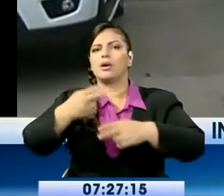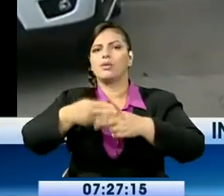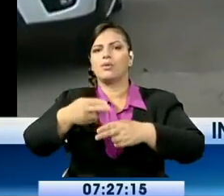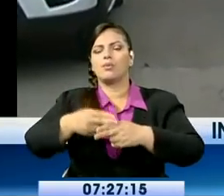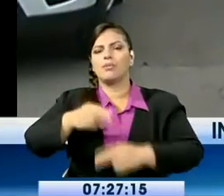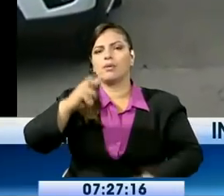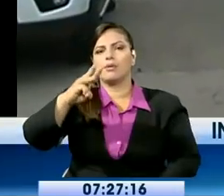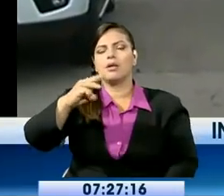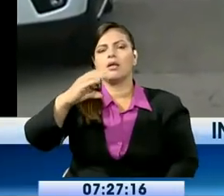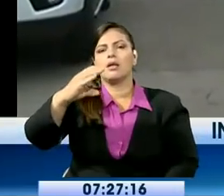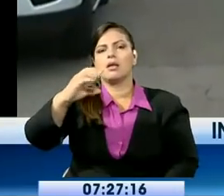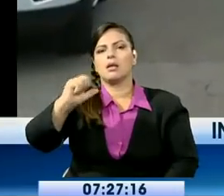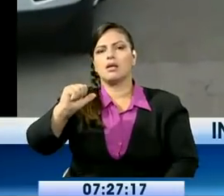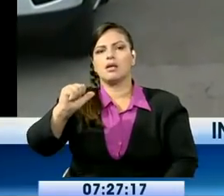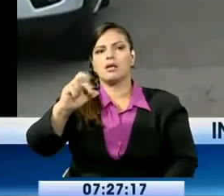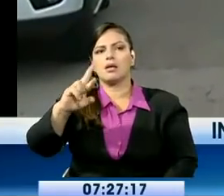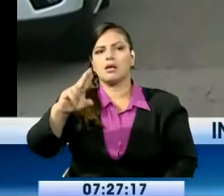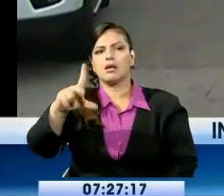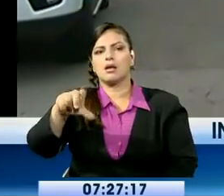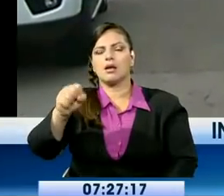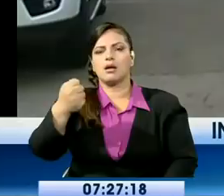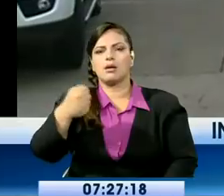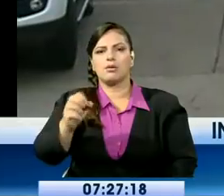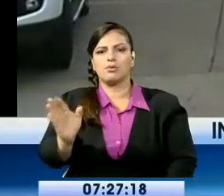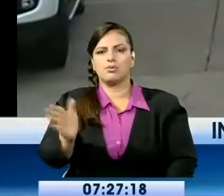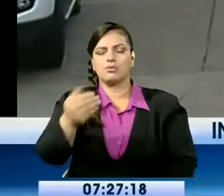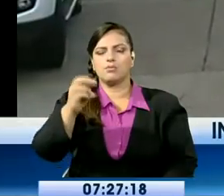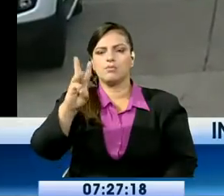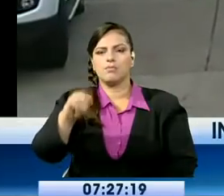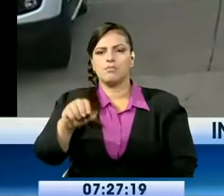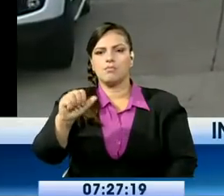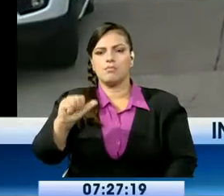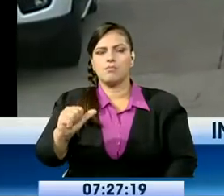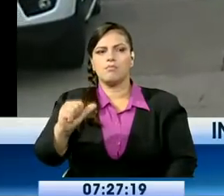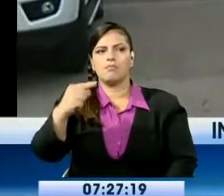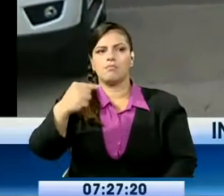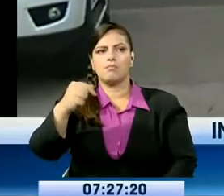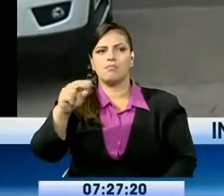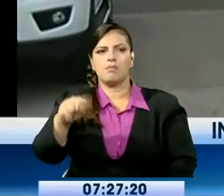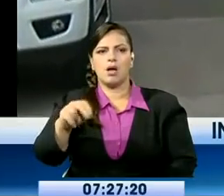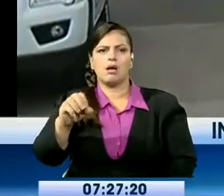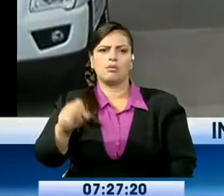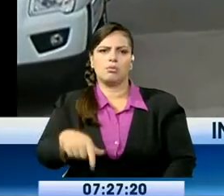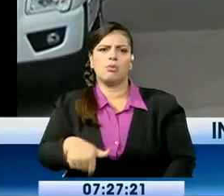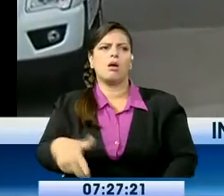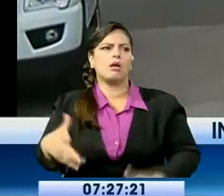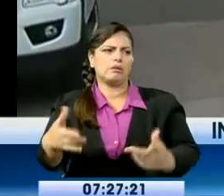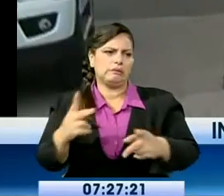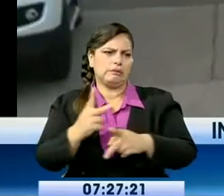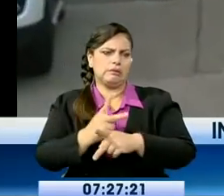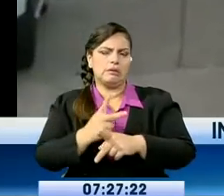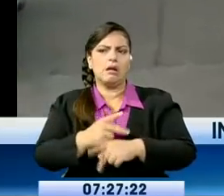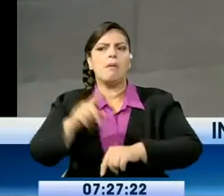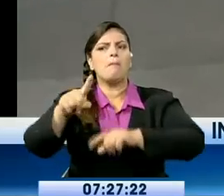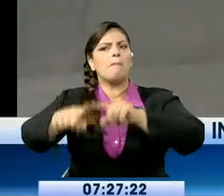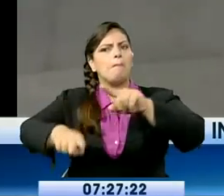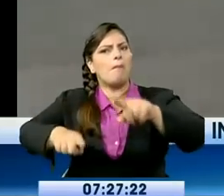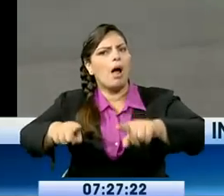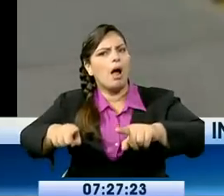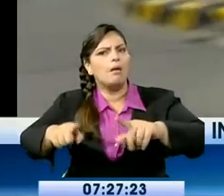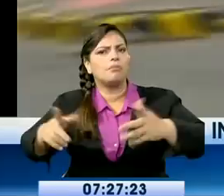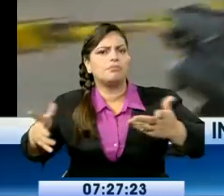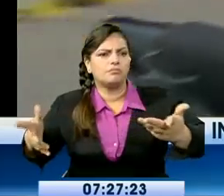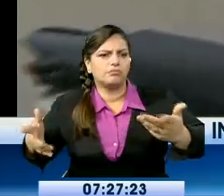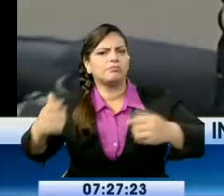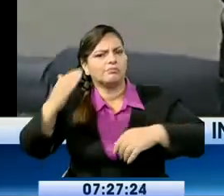todavía novedades que se han suscitado porque no han habido denuncias. Entonces, es tal vez por el miedo que tiene la gente al